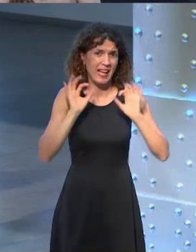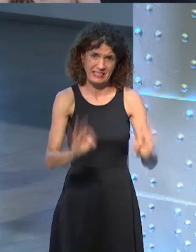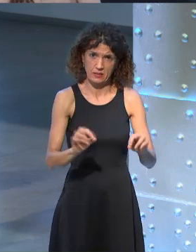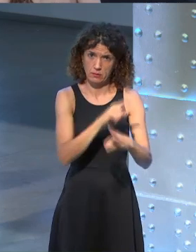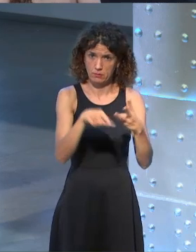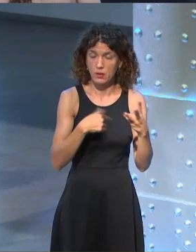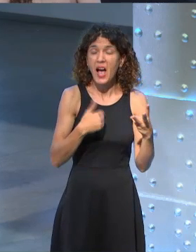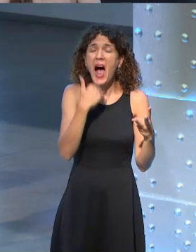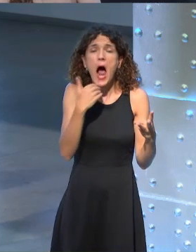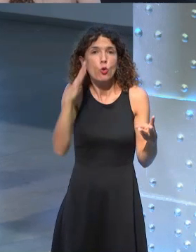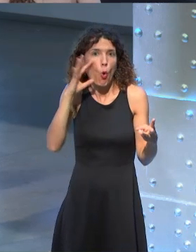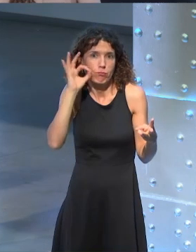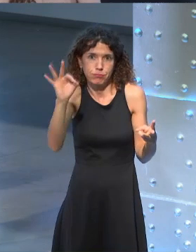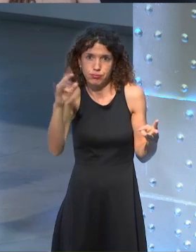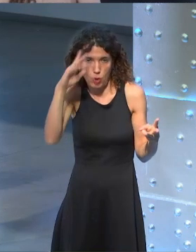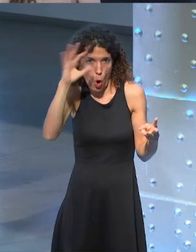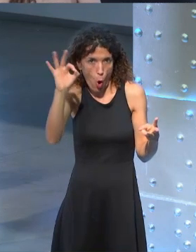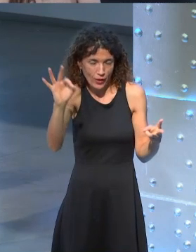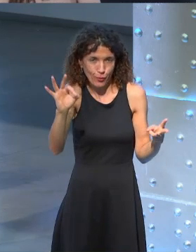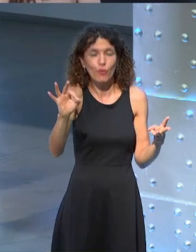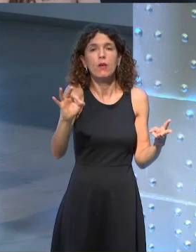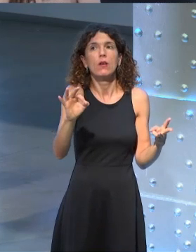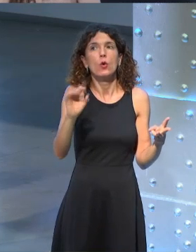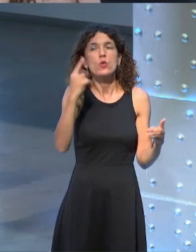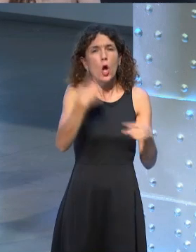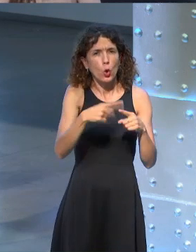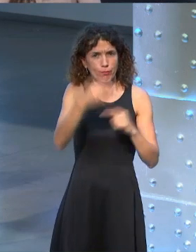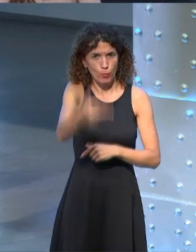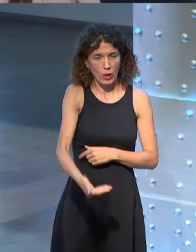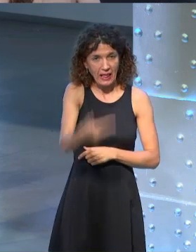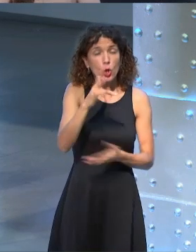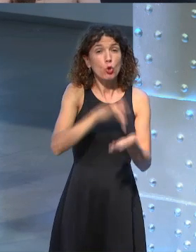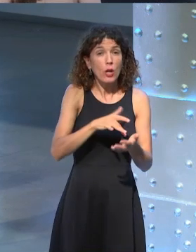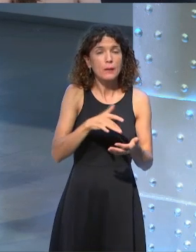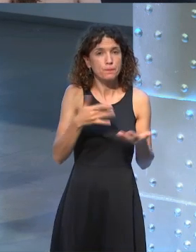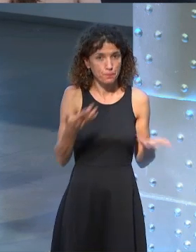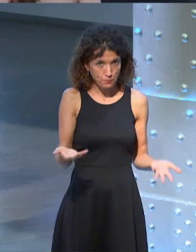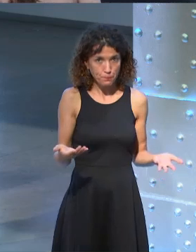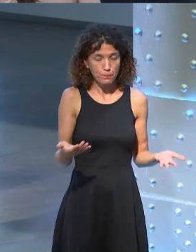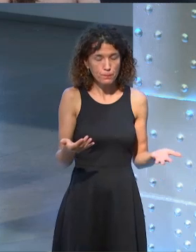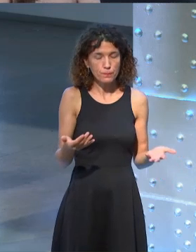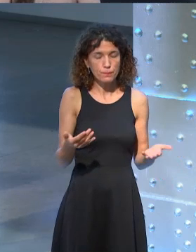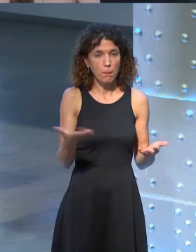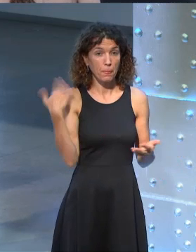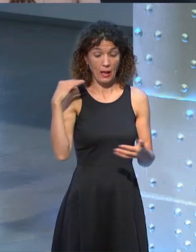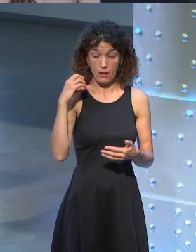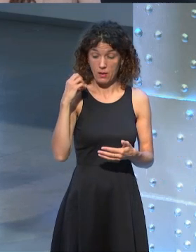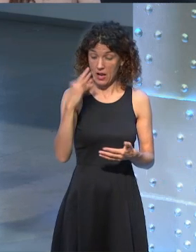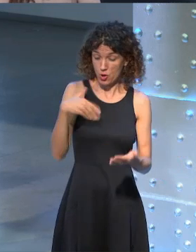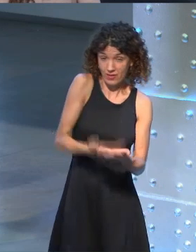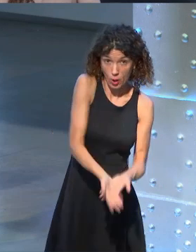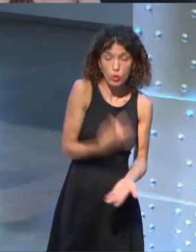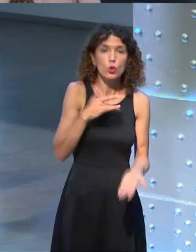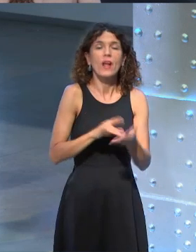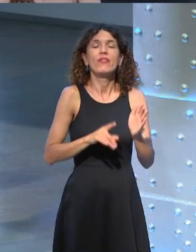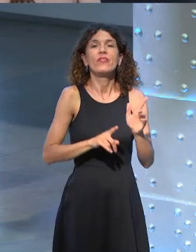Y algo que me parece obvio y que es bueno mencionarlo, una de las cosas que está ocurriendo a lo largo de estos últimos años con